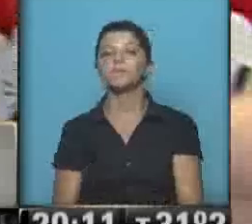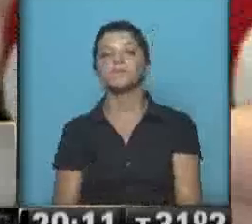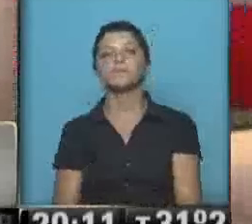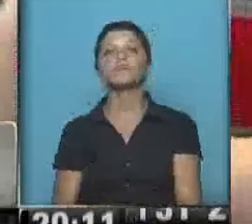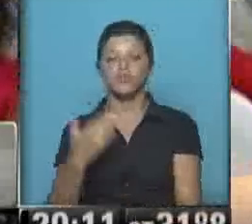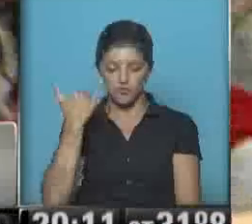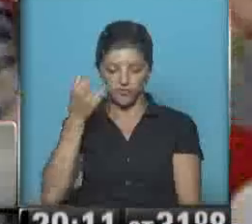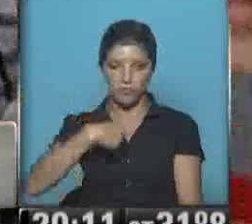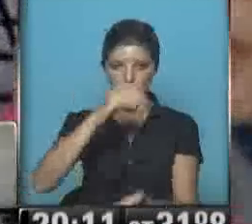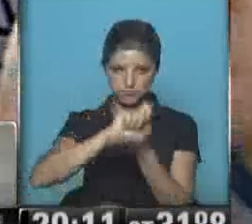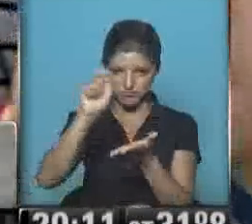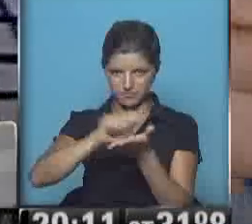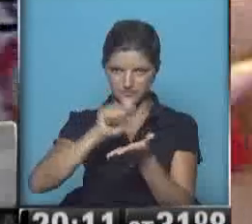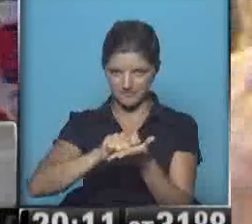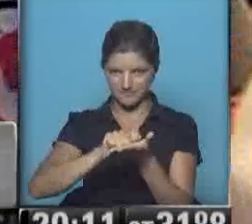una.